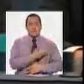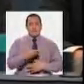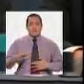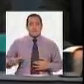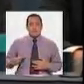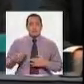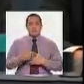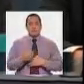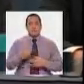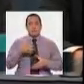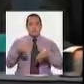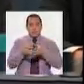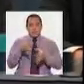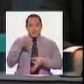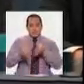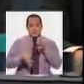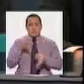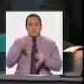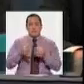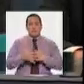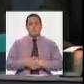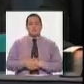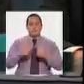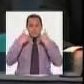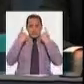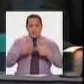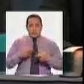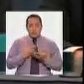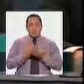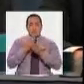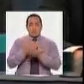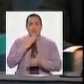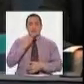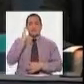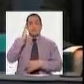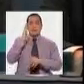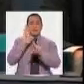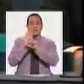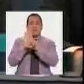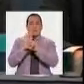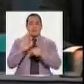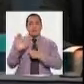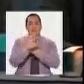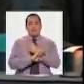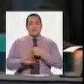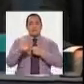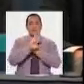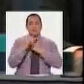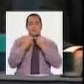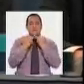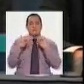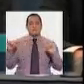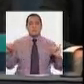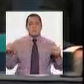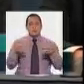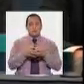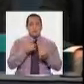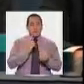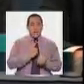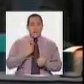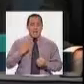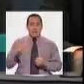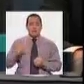presidente del Poder Judicial, de acuerdo a la doctrina, es la defensa de la independencia de sus